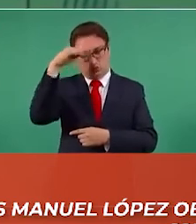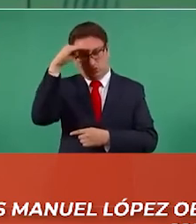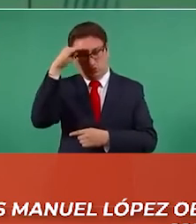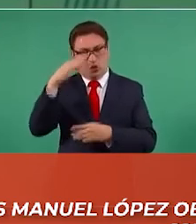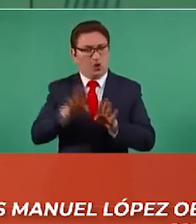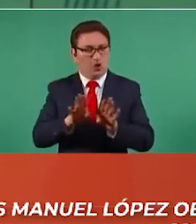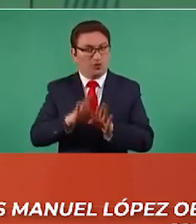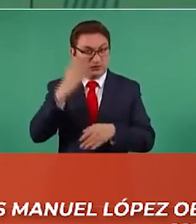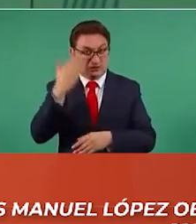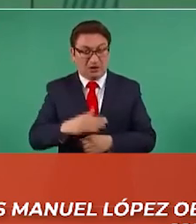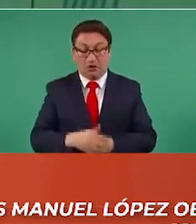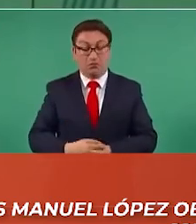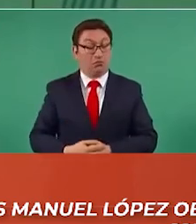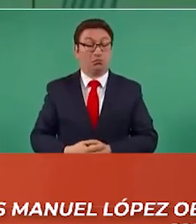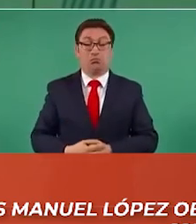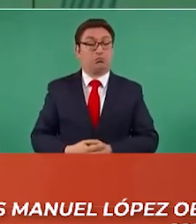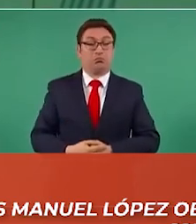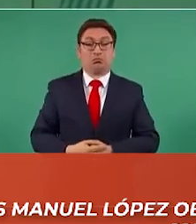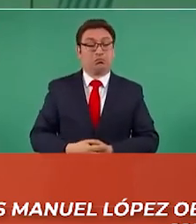Pues no.